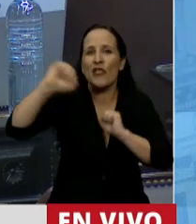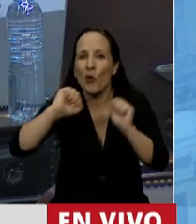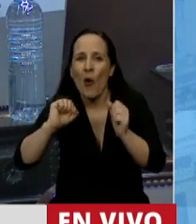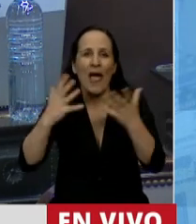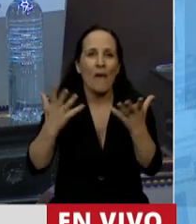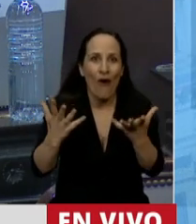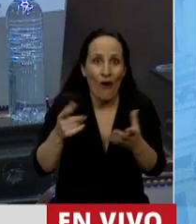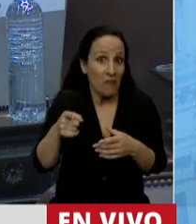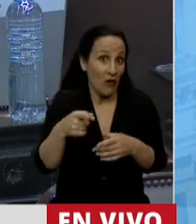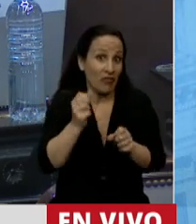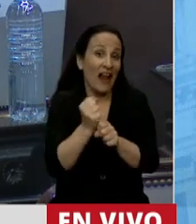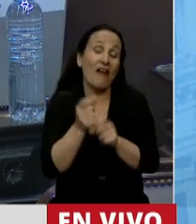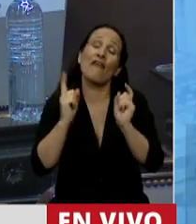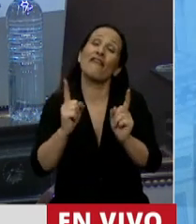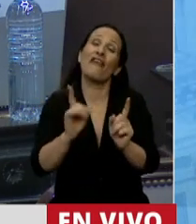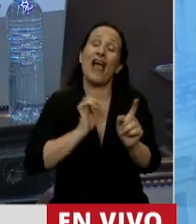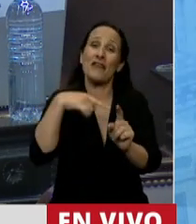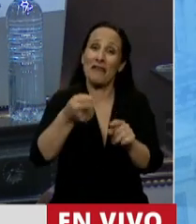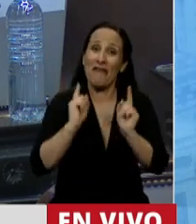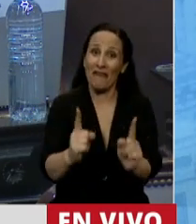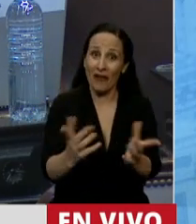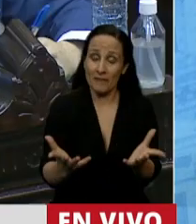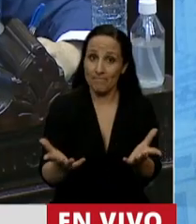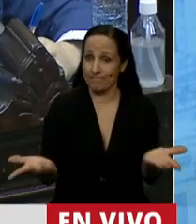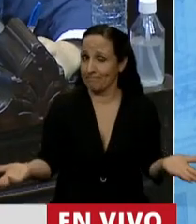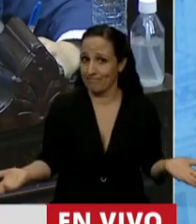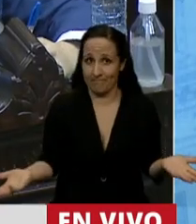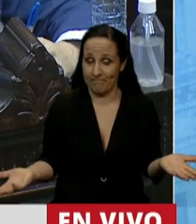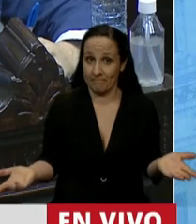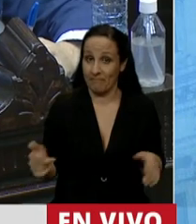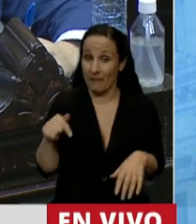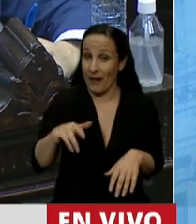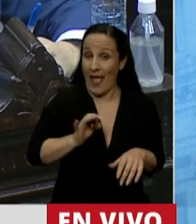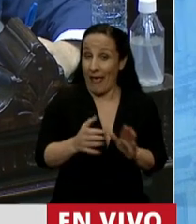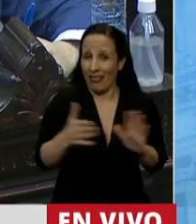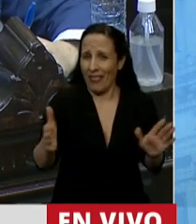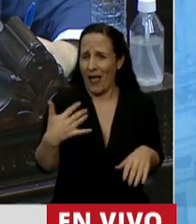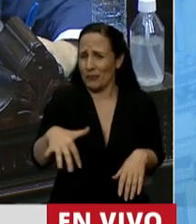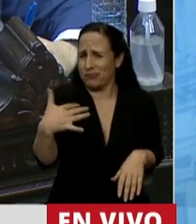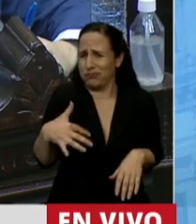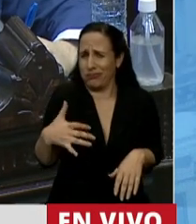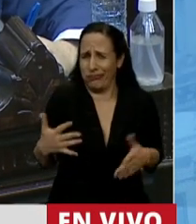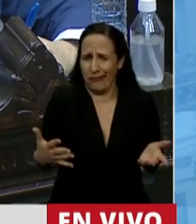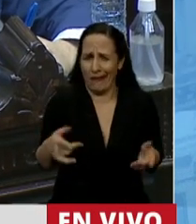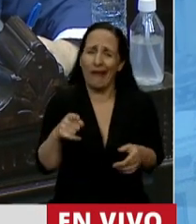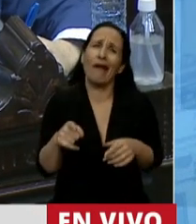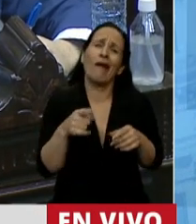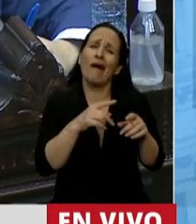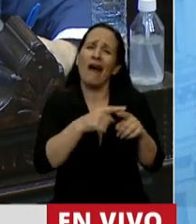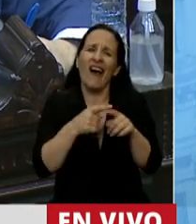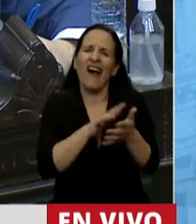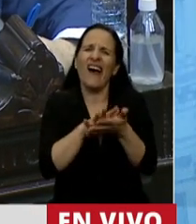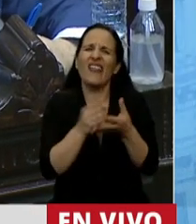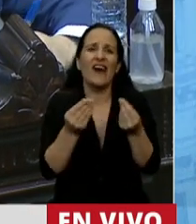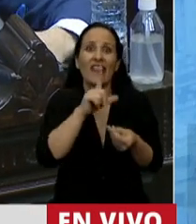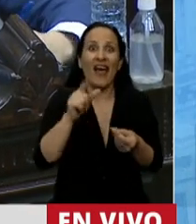el trabajo que hoy tienen el año que viene. Al fin y al cabo, presidente, en este año tan duro, en vez de debatir cómo podemos reactivar